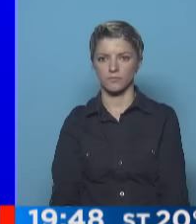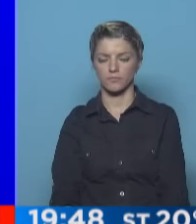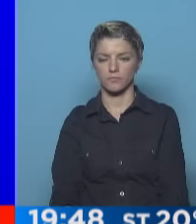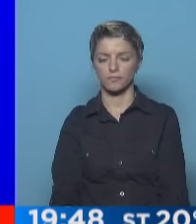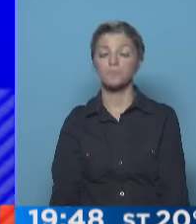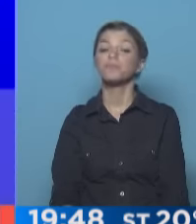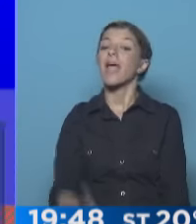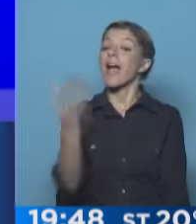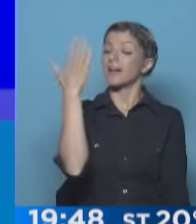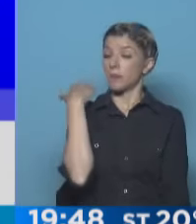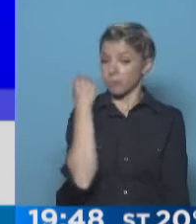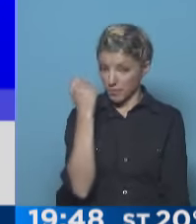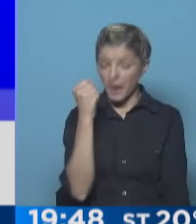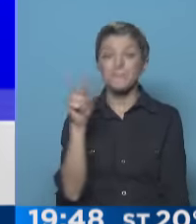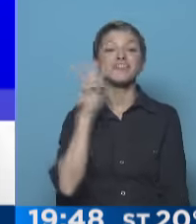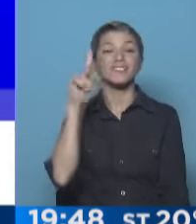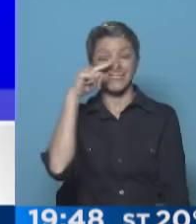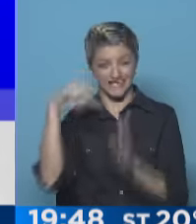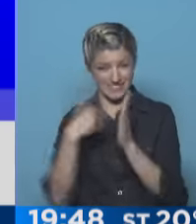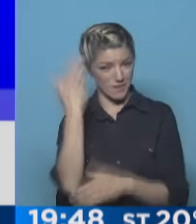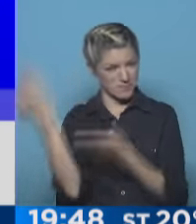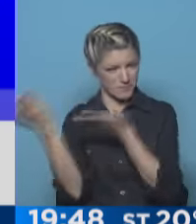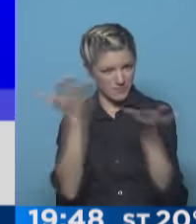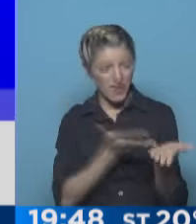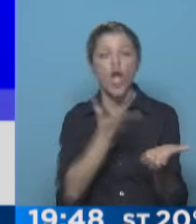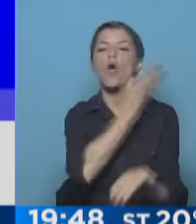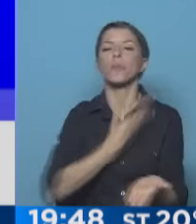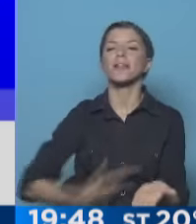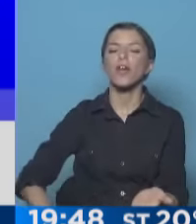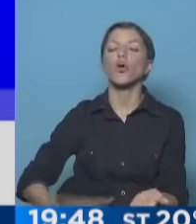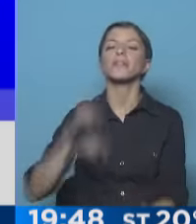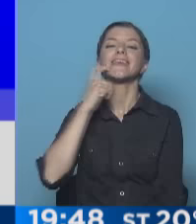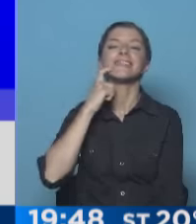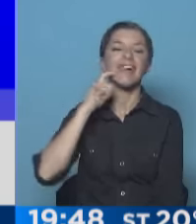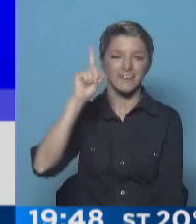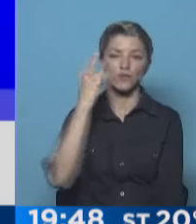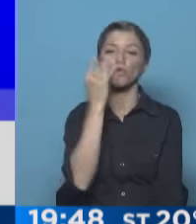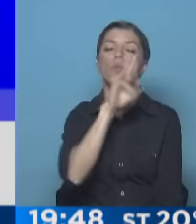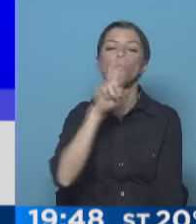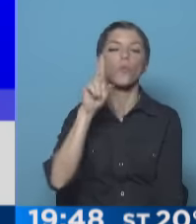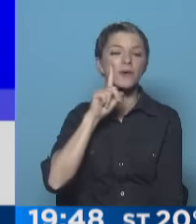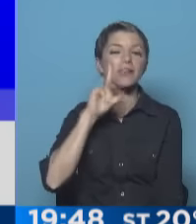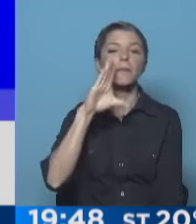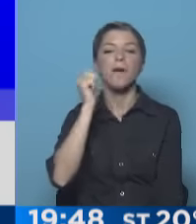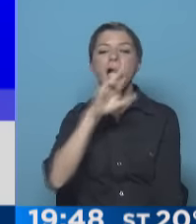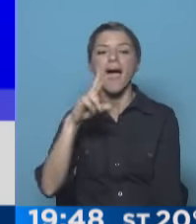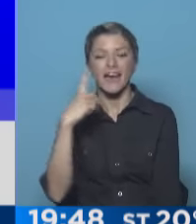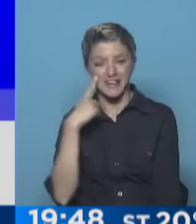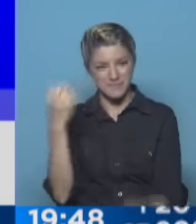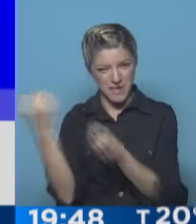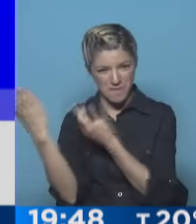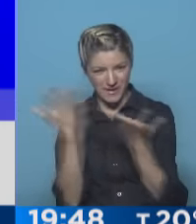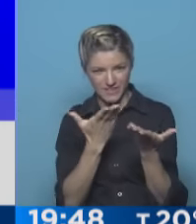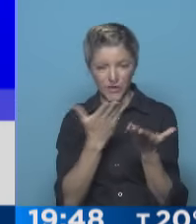lo habíamos adelantado en nuestro estudio en visión 7 central en esta edición el gobernador de la provincia de Entre Ríos Sergio urribarri le damos la bienvenida Hola